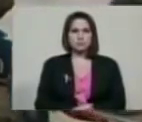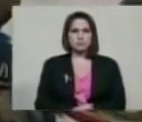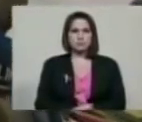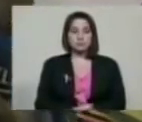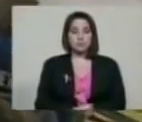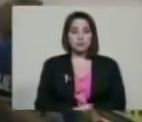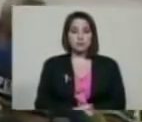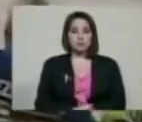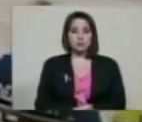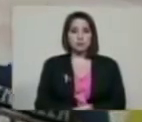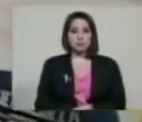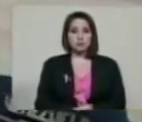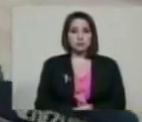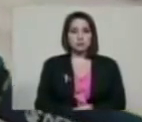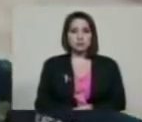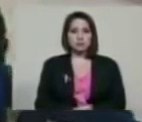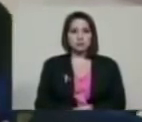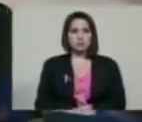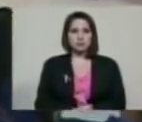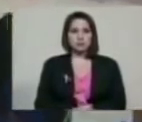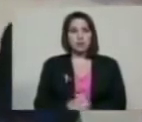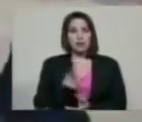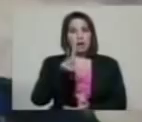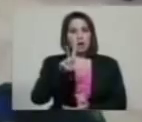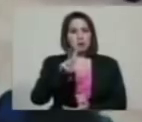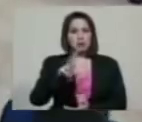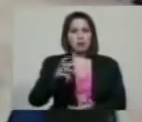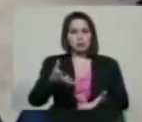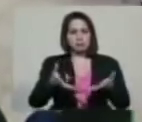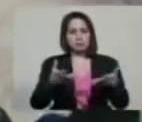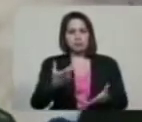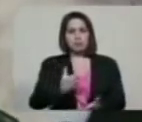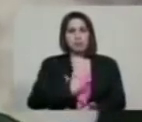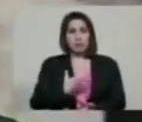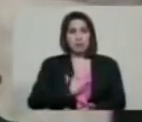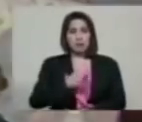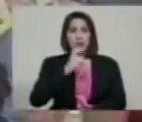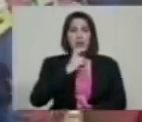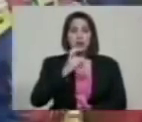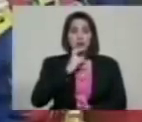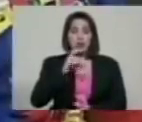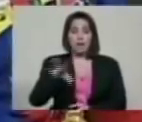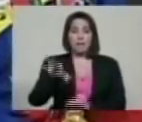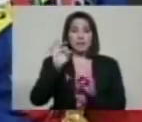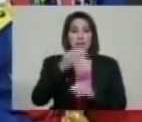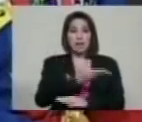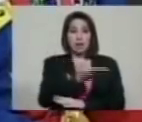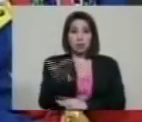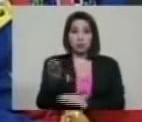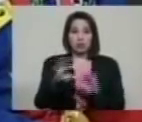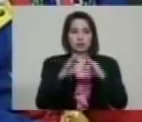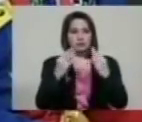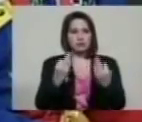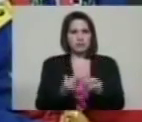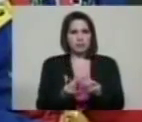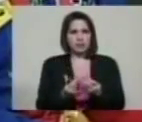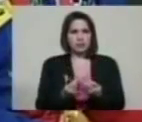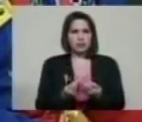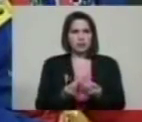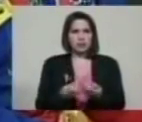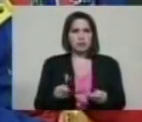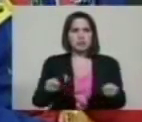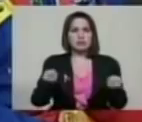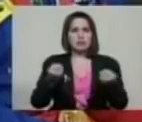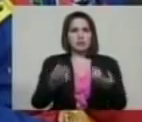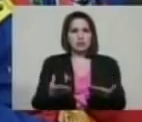yo quiero a los tres medallistas de oro, de manera especial a ustedes y a su familia, que se les